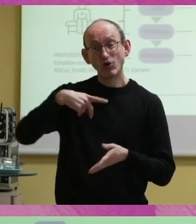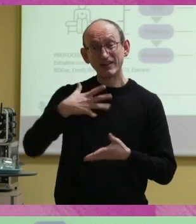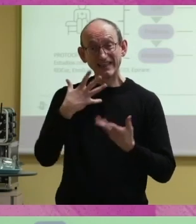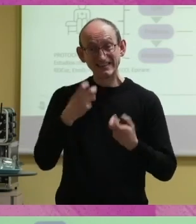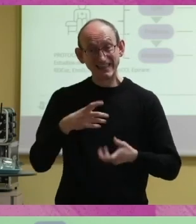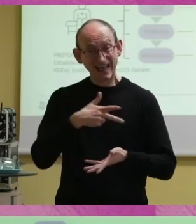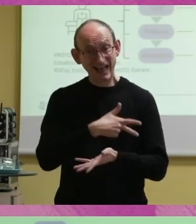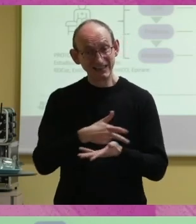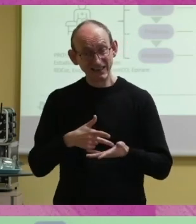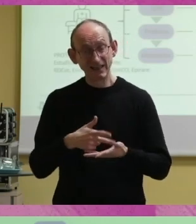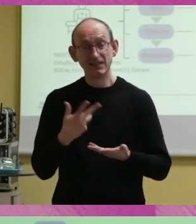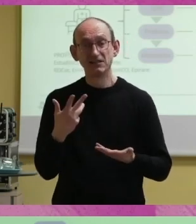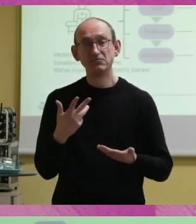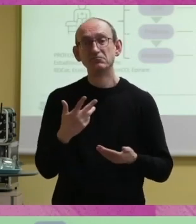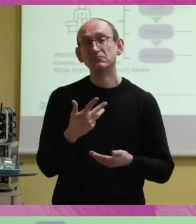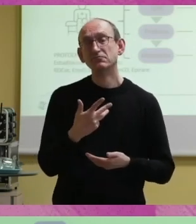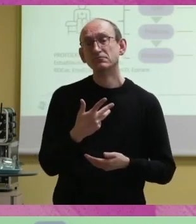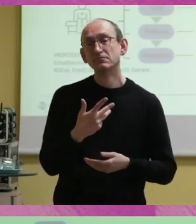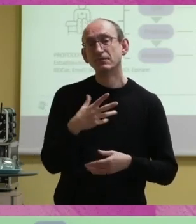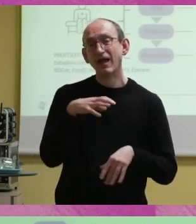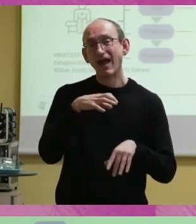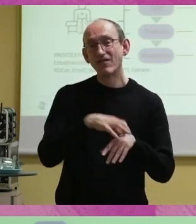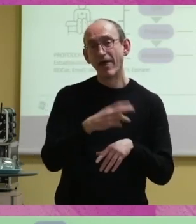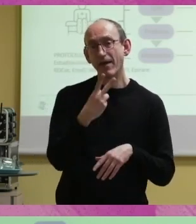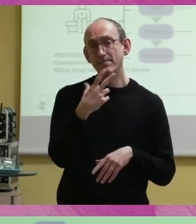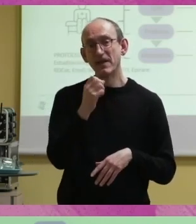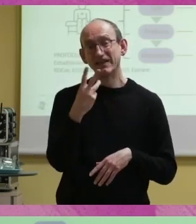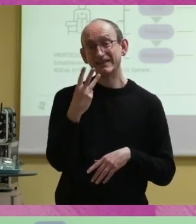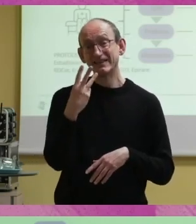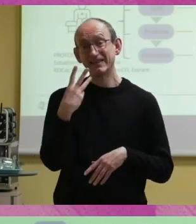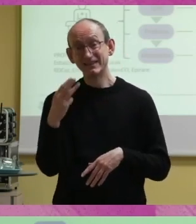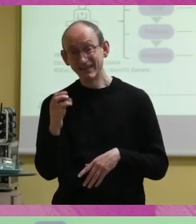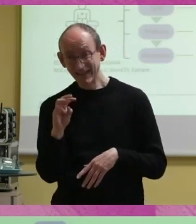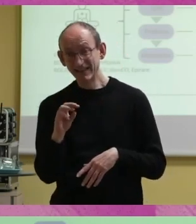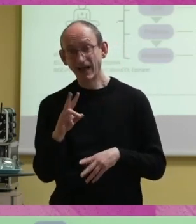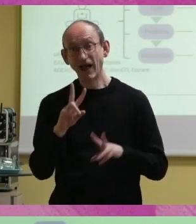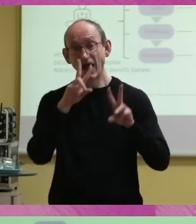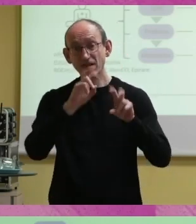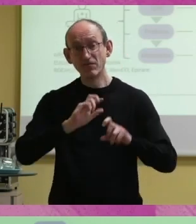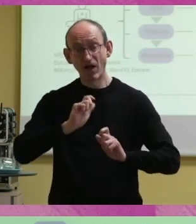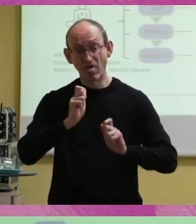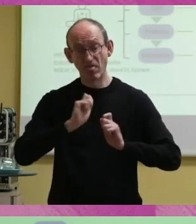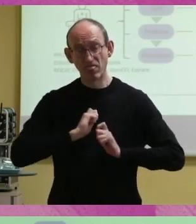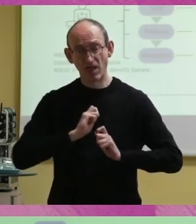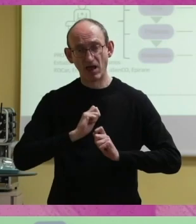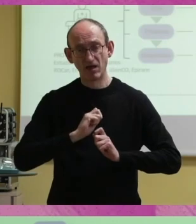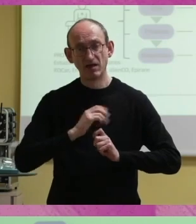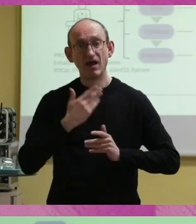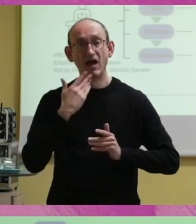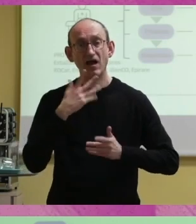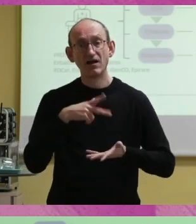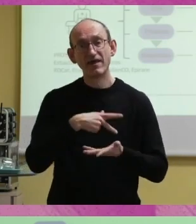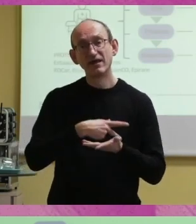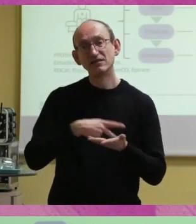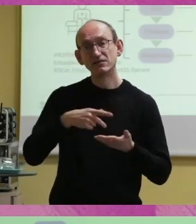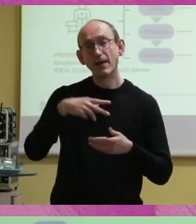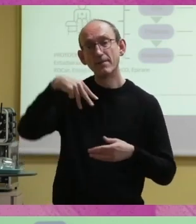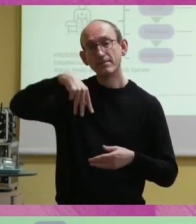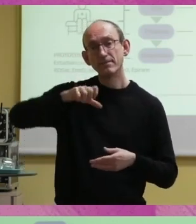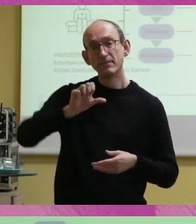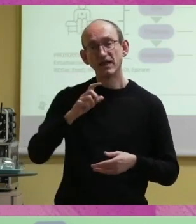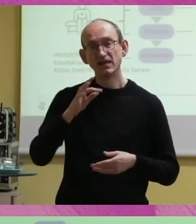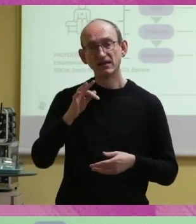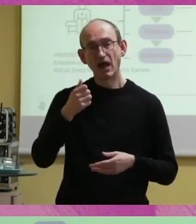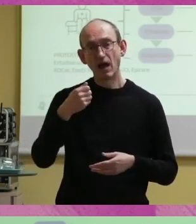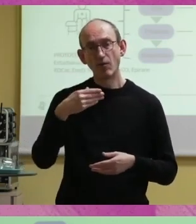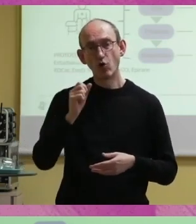permitía identificar 20-30 enfermedades en esta gotita de sangre con lo que le llamábamos el metaboloma dirigido, ¿no? Mirar una